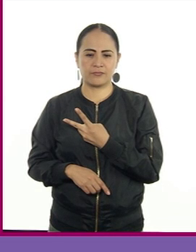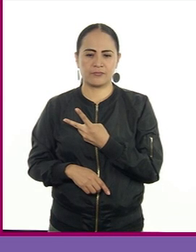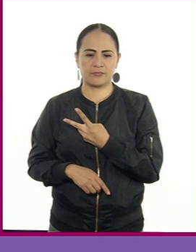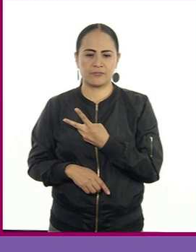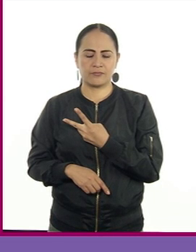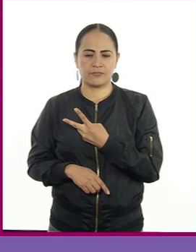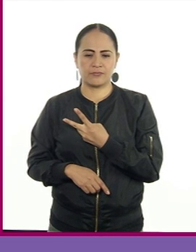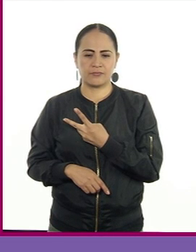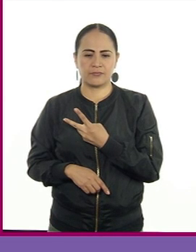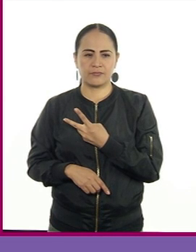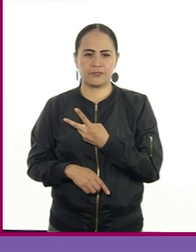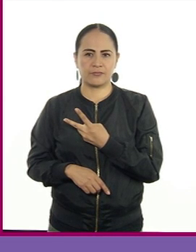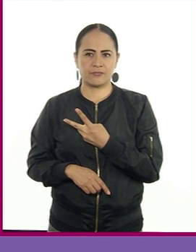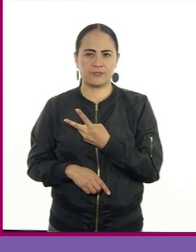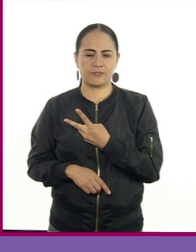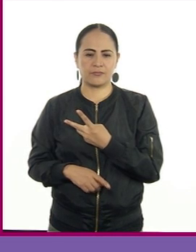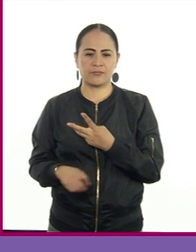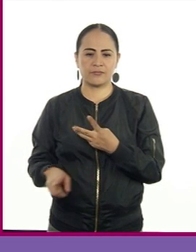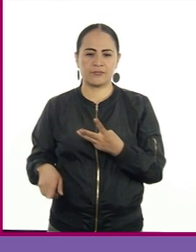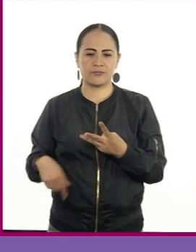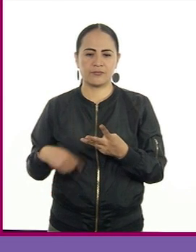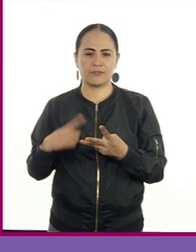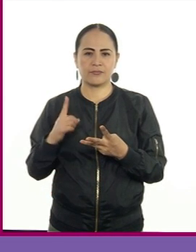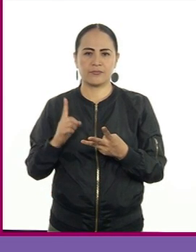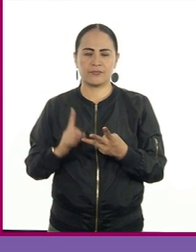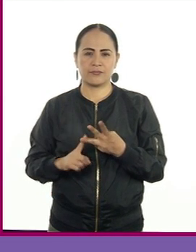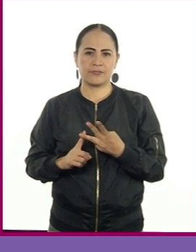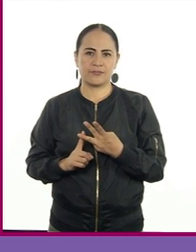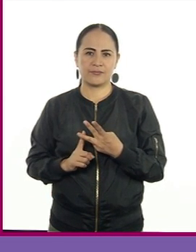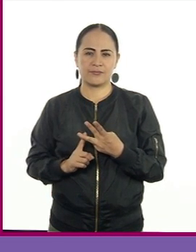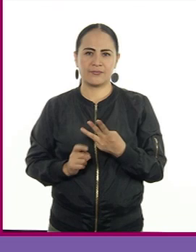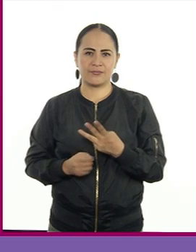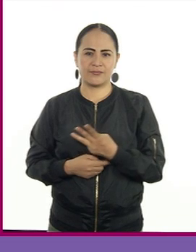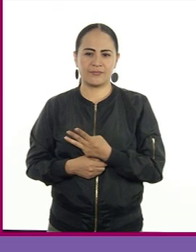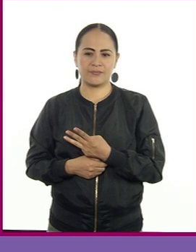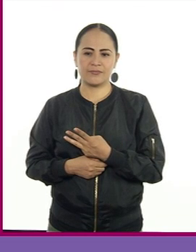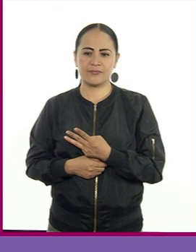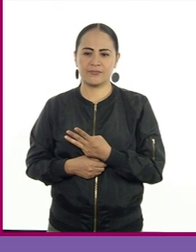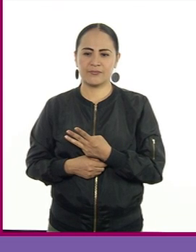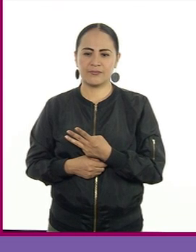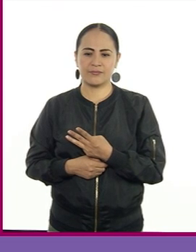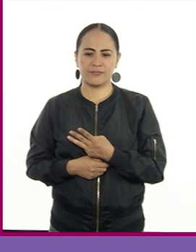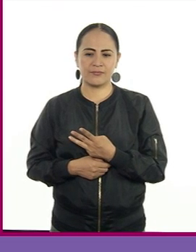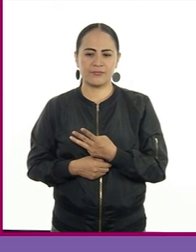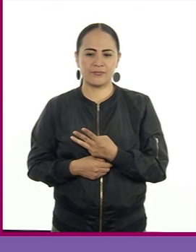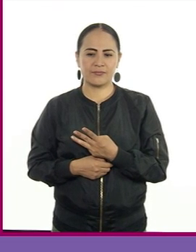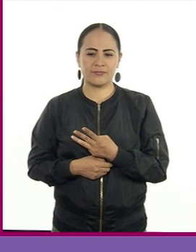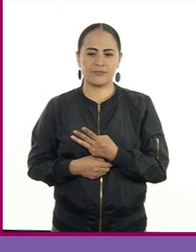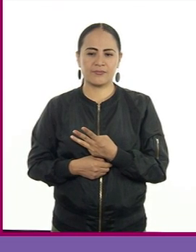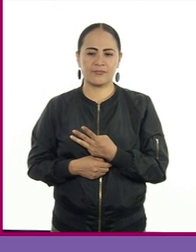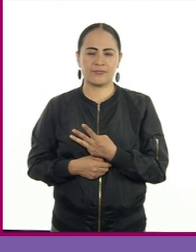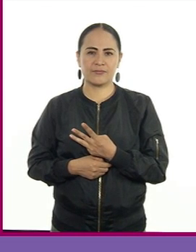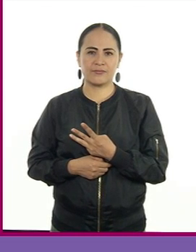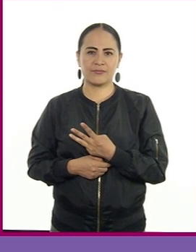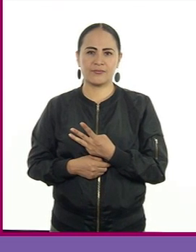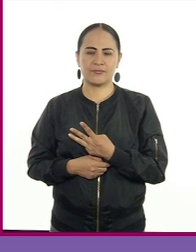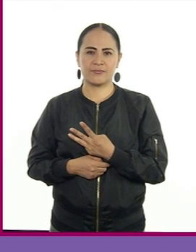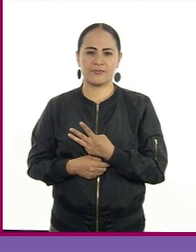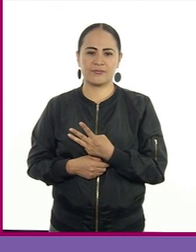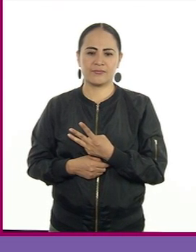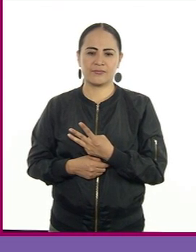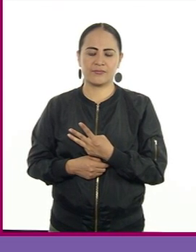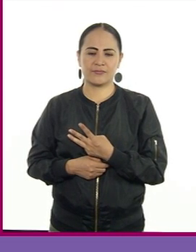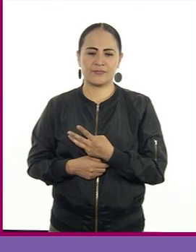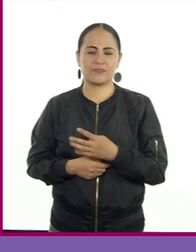parecernos en algo? ¿En qué? ¿Cómo podemos hablar de igualdad respetando las diferencias y valorando